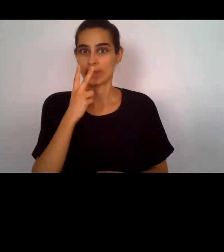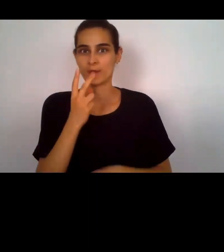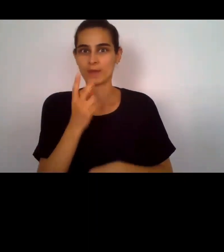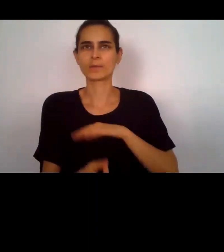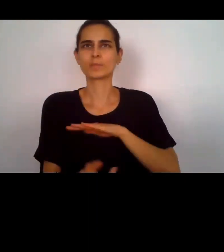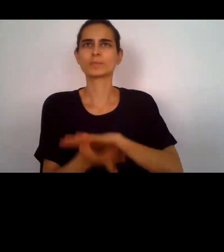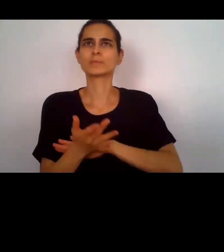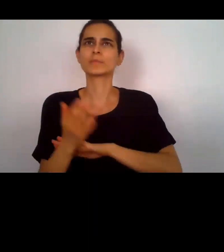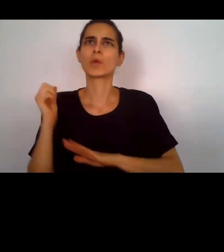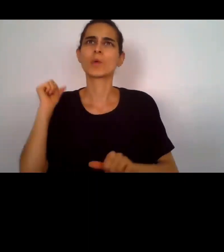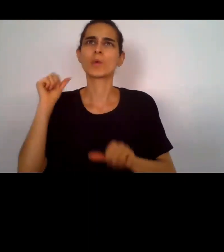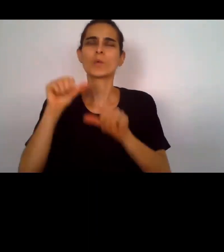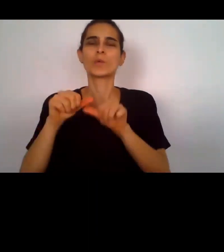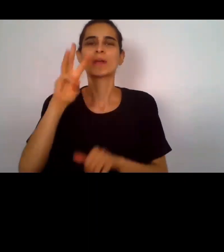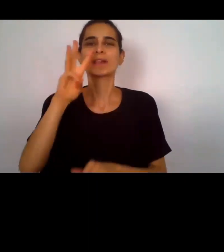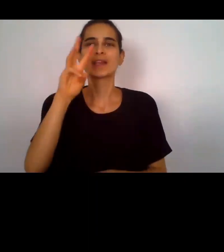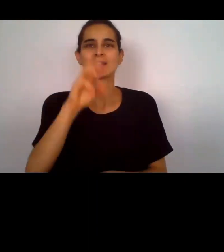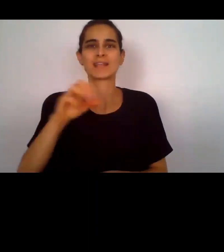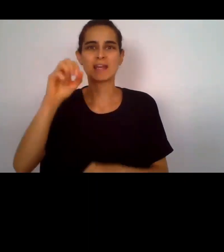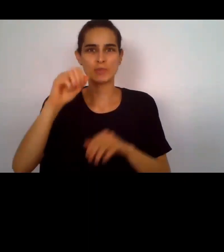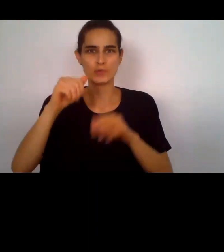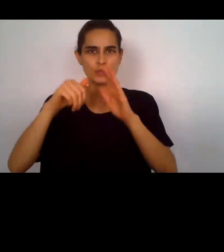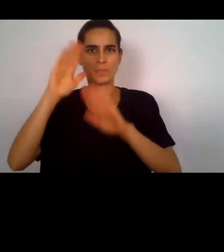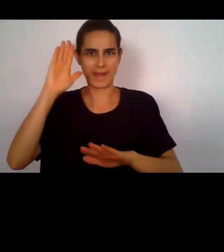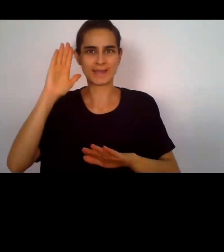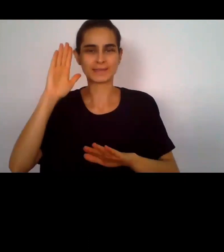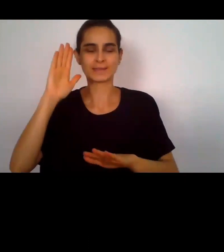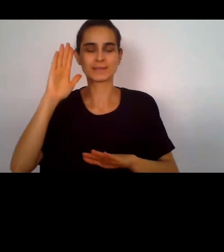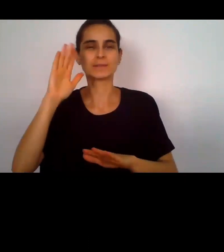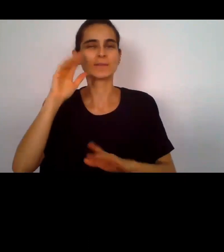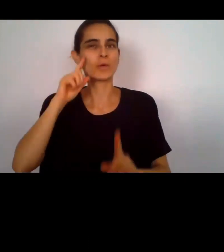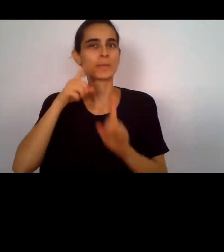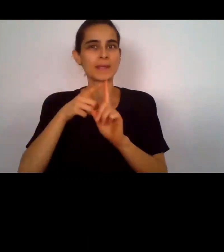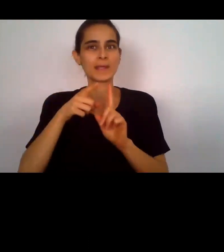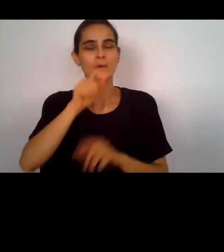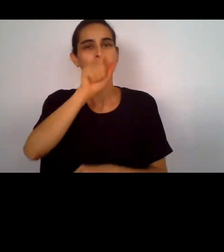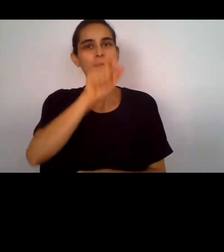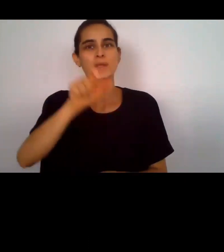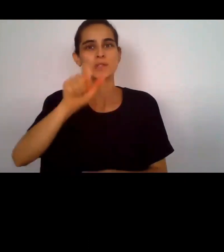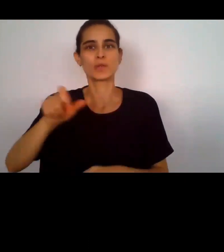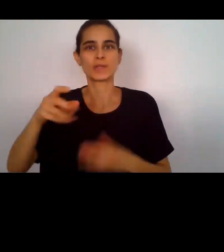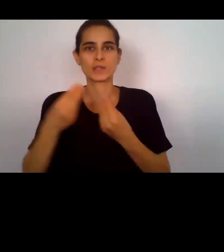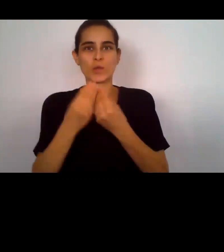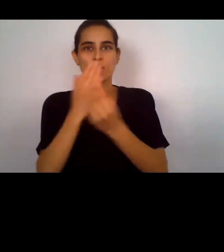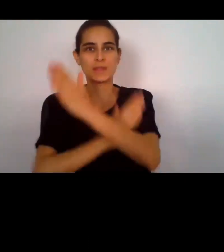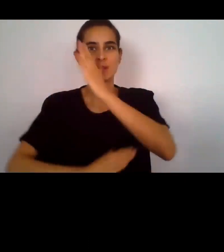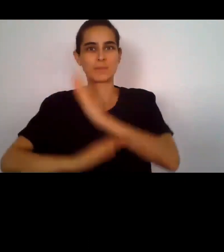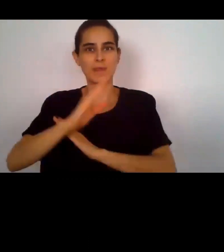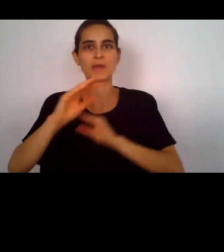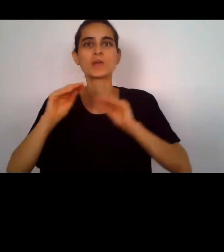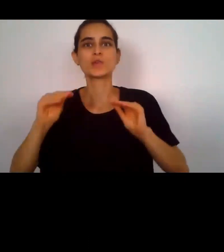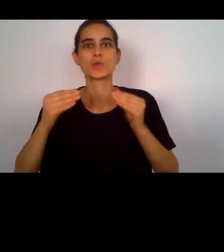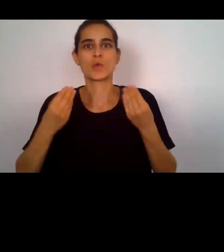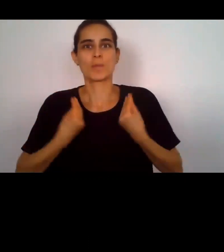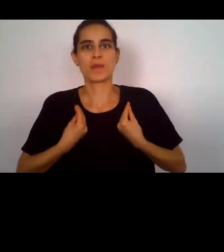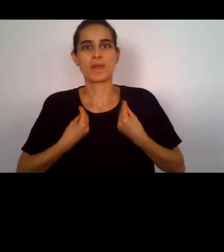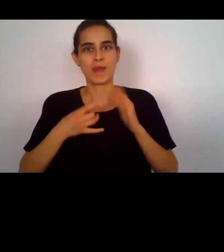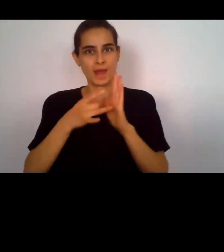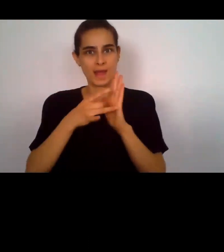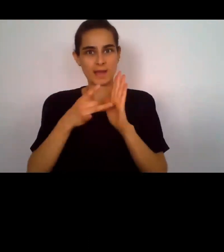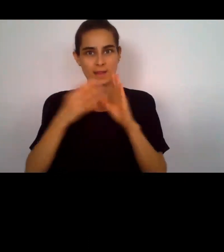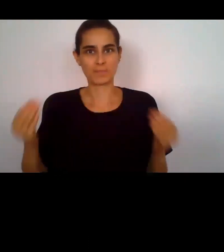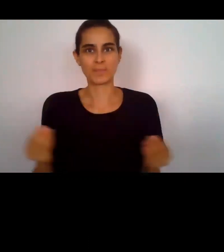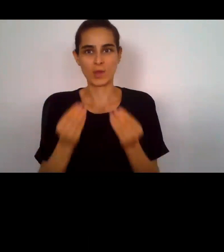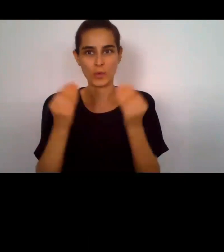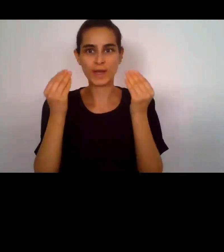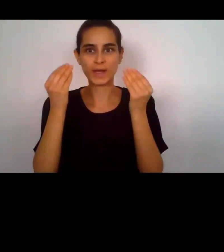30 años con la finalidad de mejorar la calidad de vida de las personas con discapacidad y fundamentalmente pues lo hacemos con